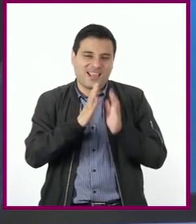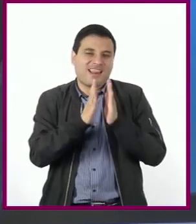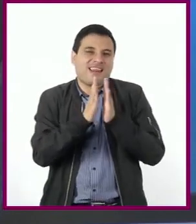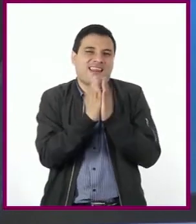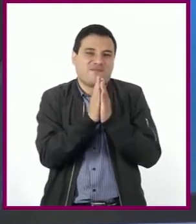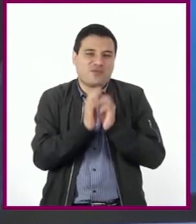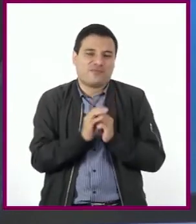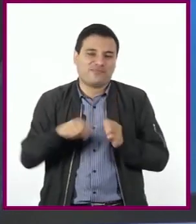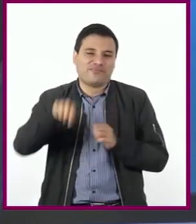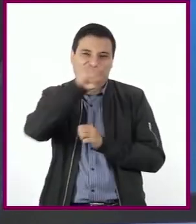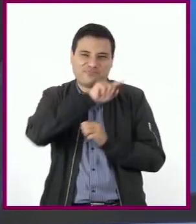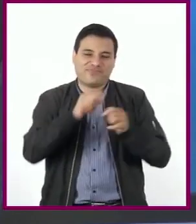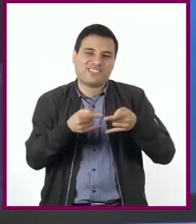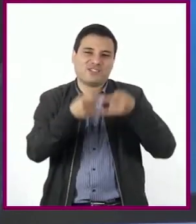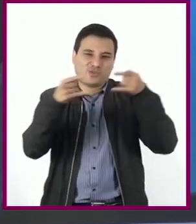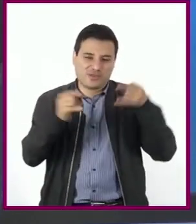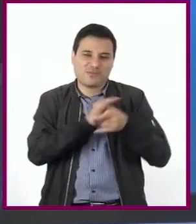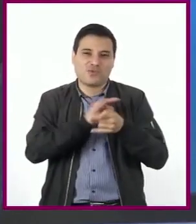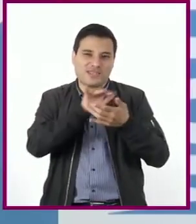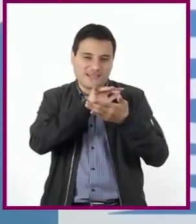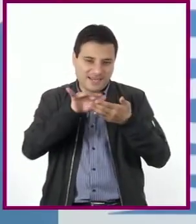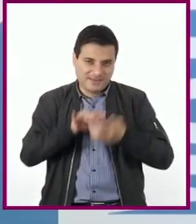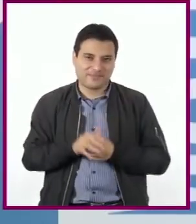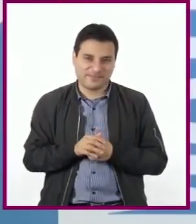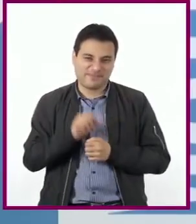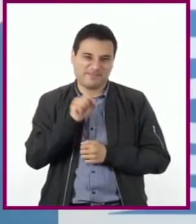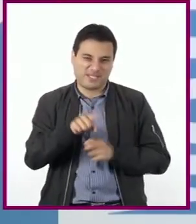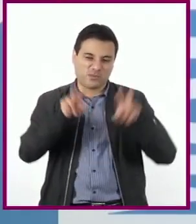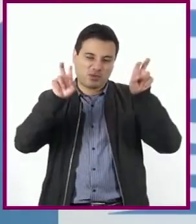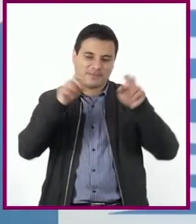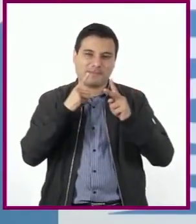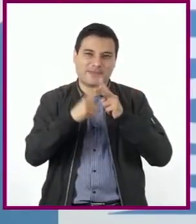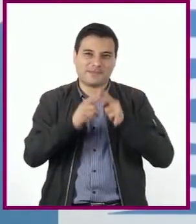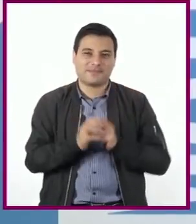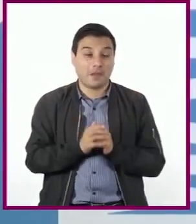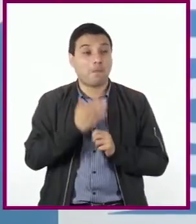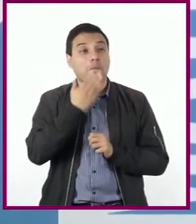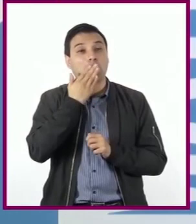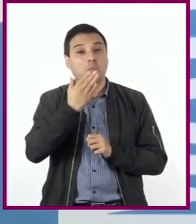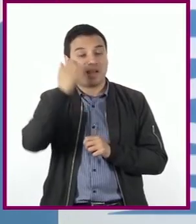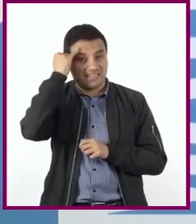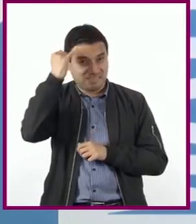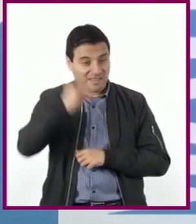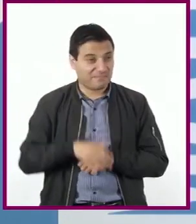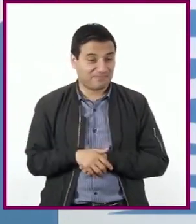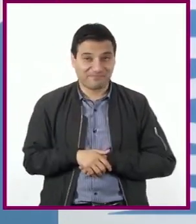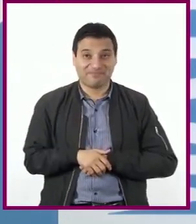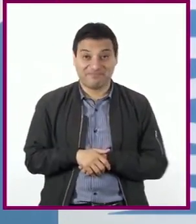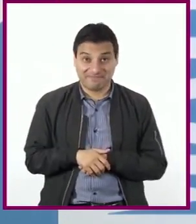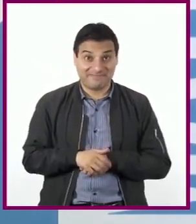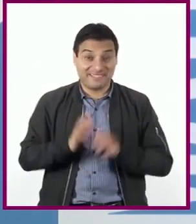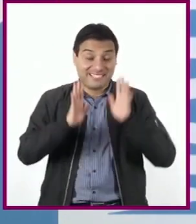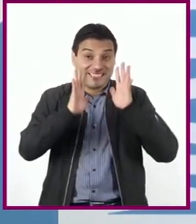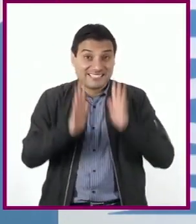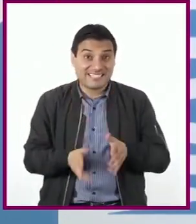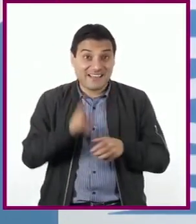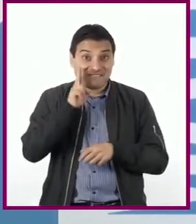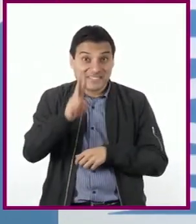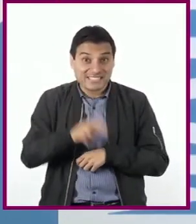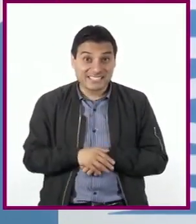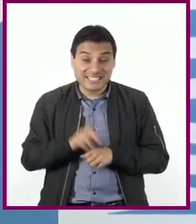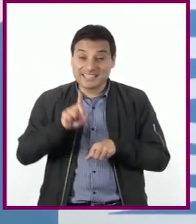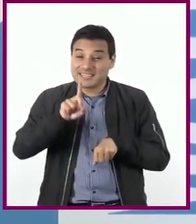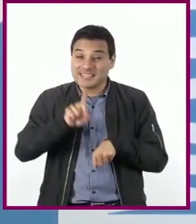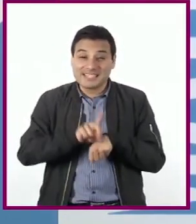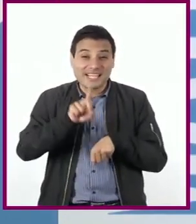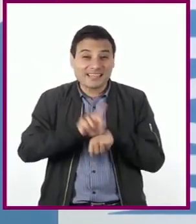gusto por la lectura y las matemáticas. ¡Excelente idea! Como se dieron cuenta, las situaciones que nos rodean